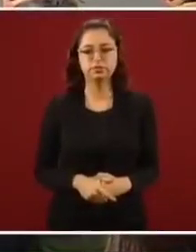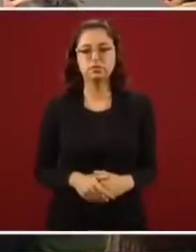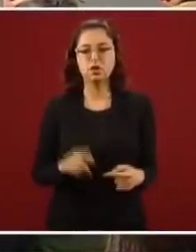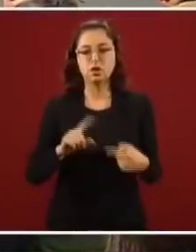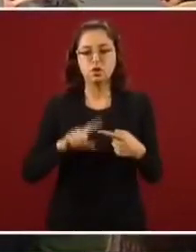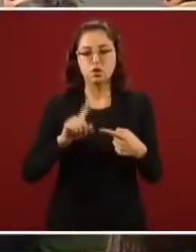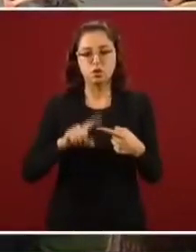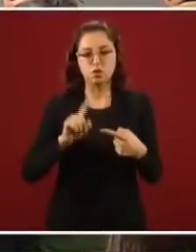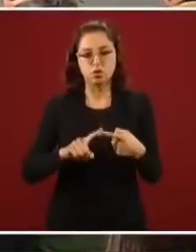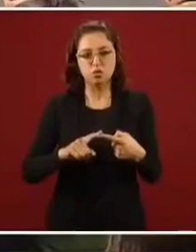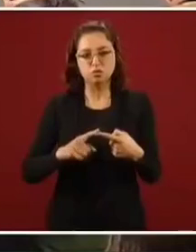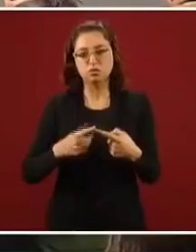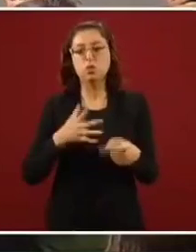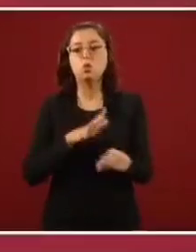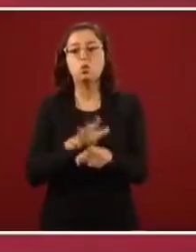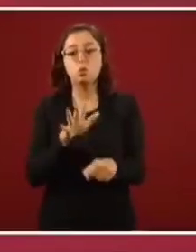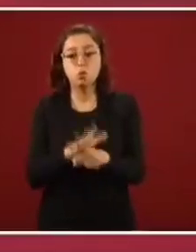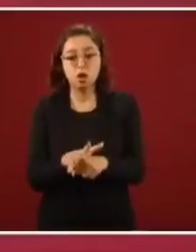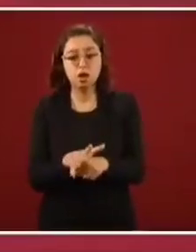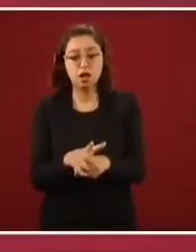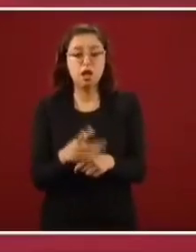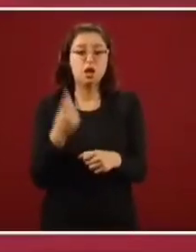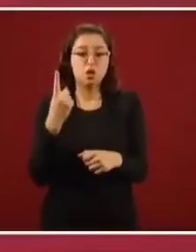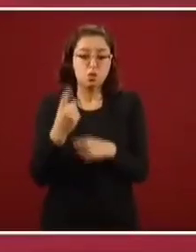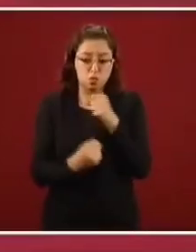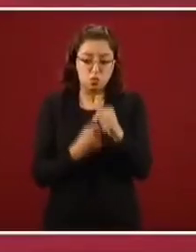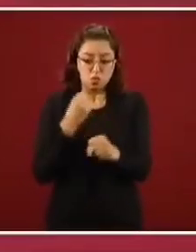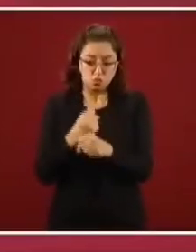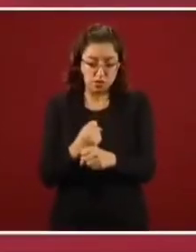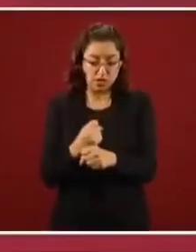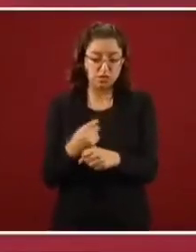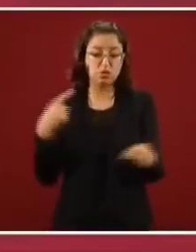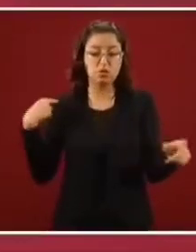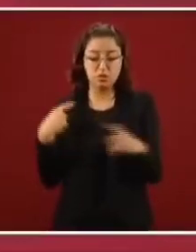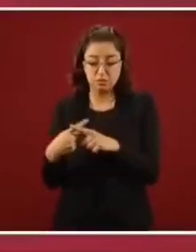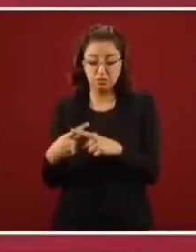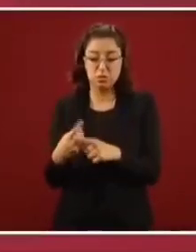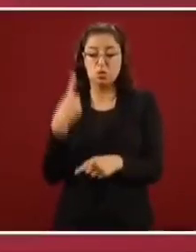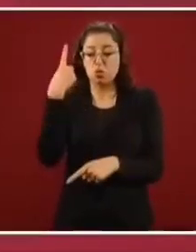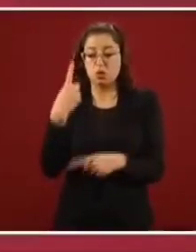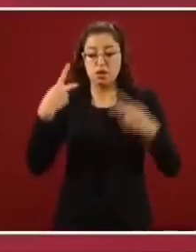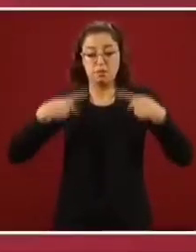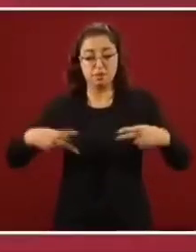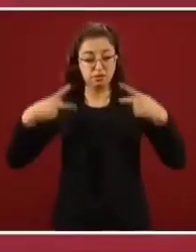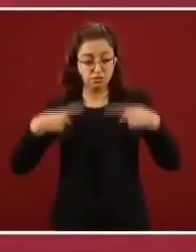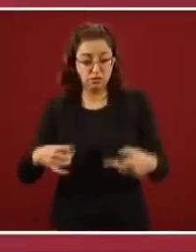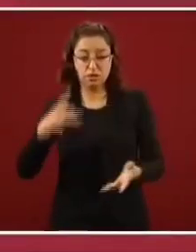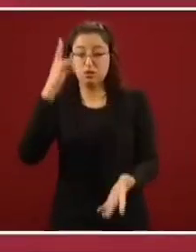inició desde hace un año con el acompañamiento de